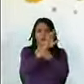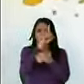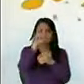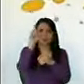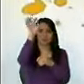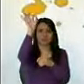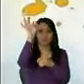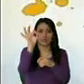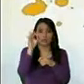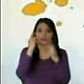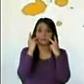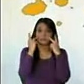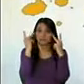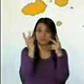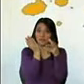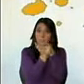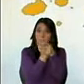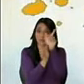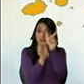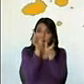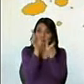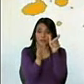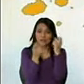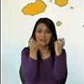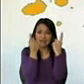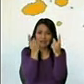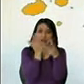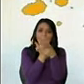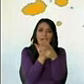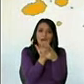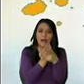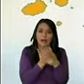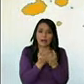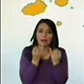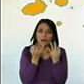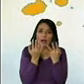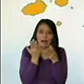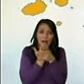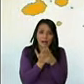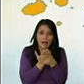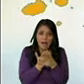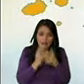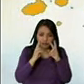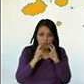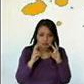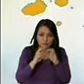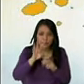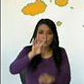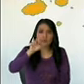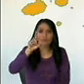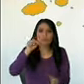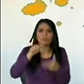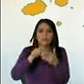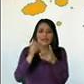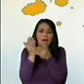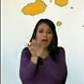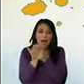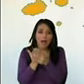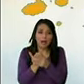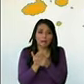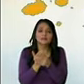estamos viendo en actas para que la población comprenda un poco más. Se audita 41.042 actas,